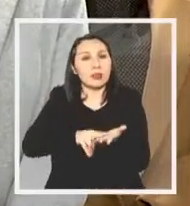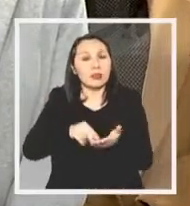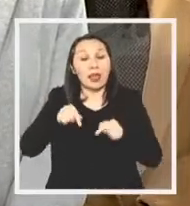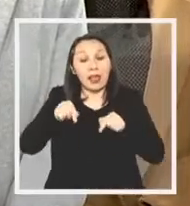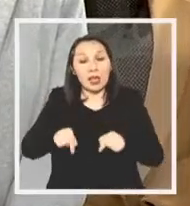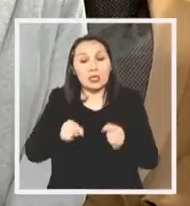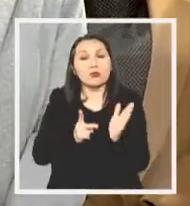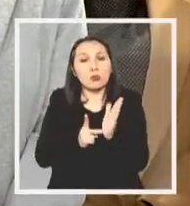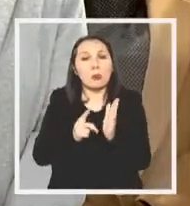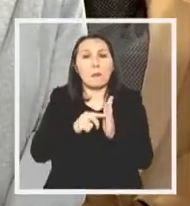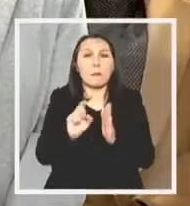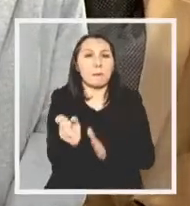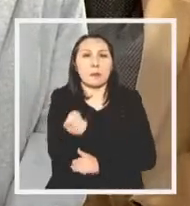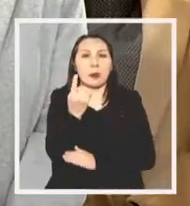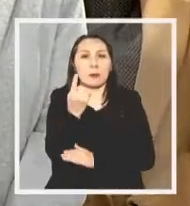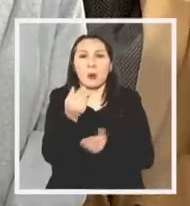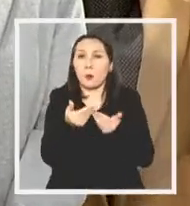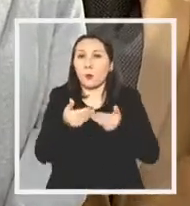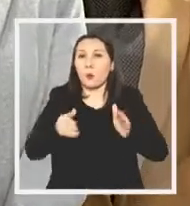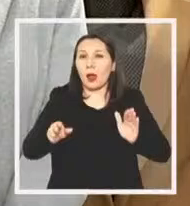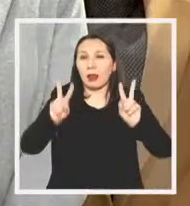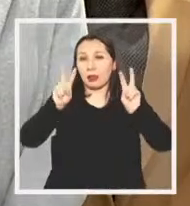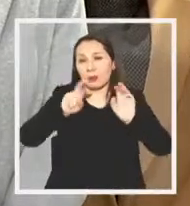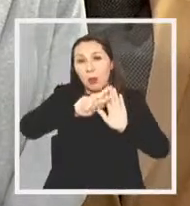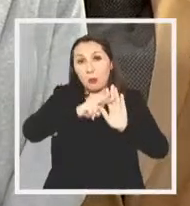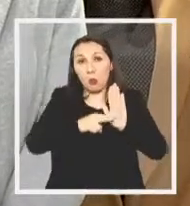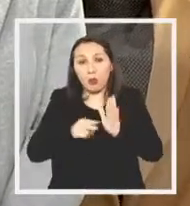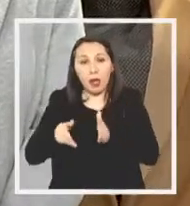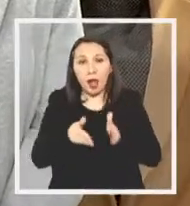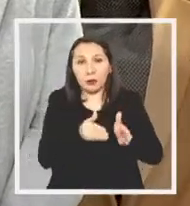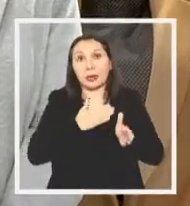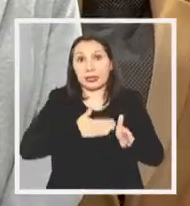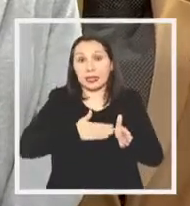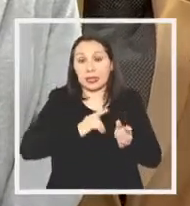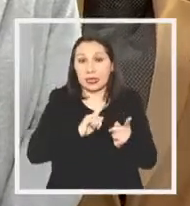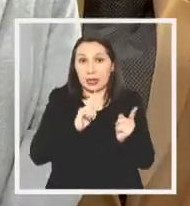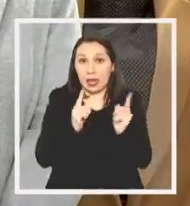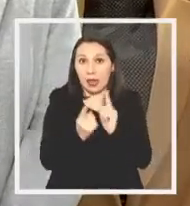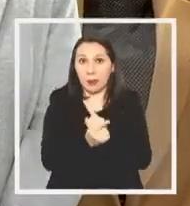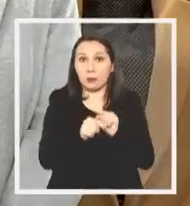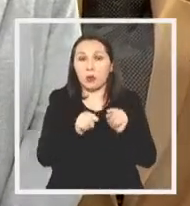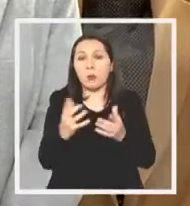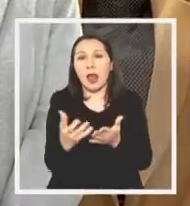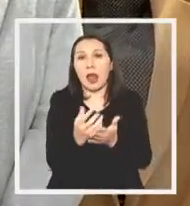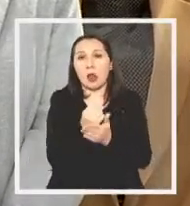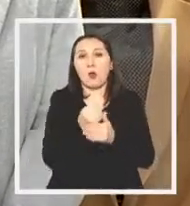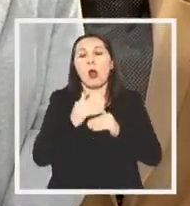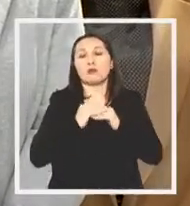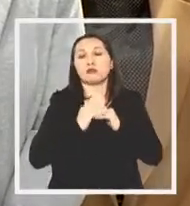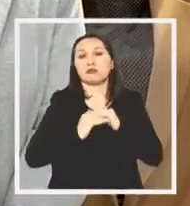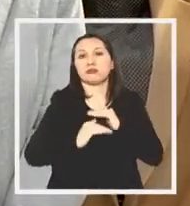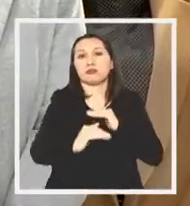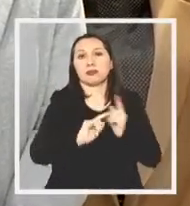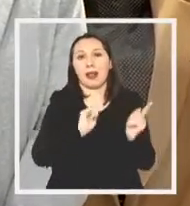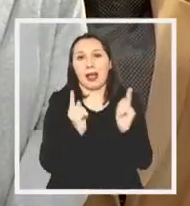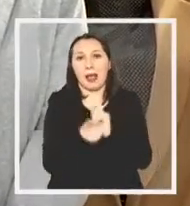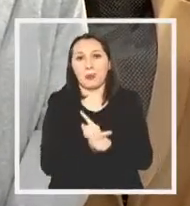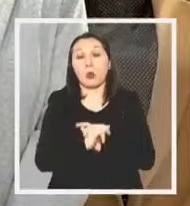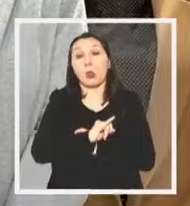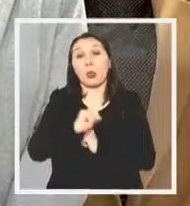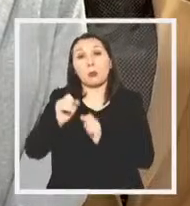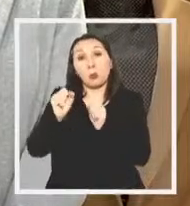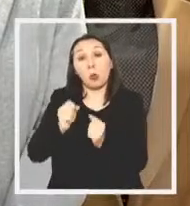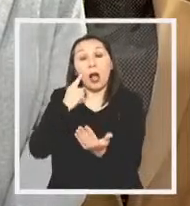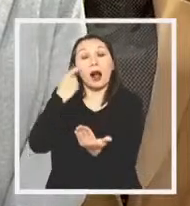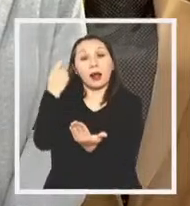es que este es el paso primero para cualquier tipo de modificación o camino de modificaciones para lograr esa estabilidad en el cambio y además luego